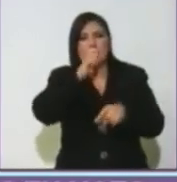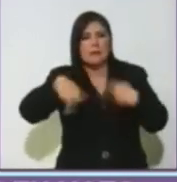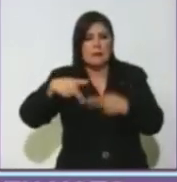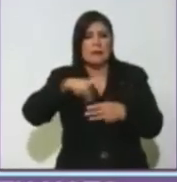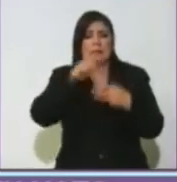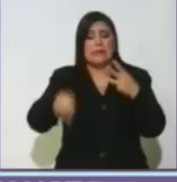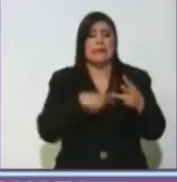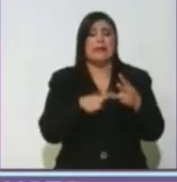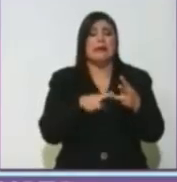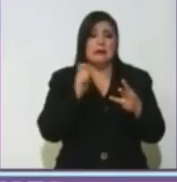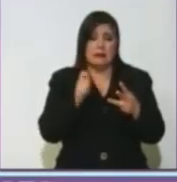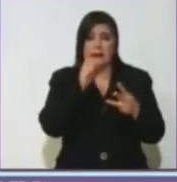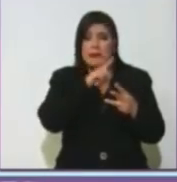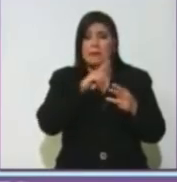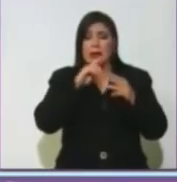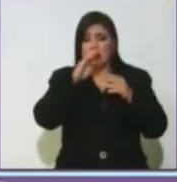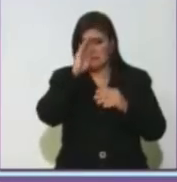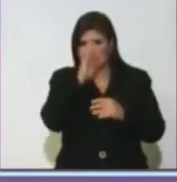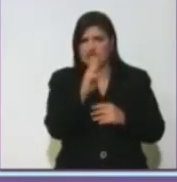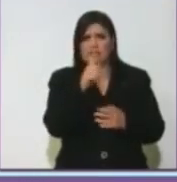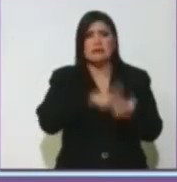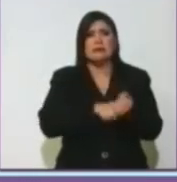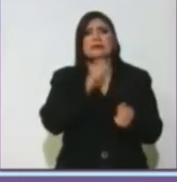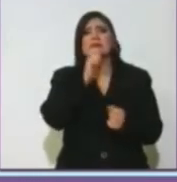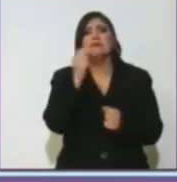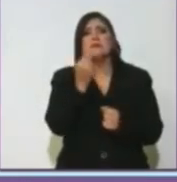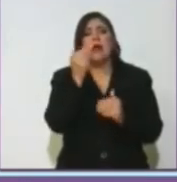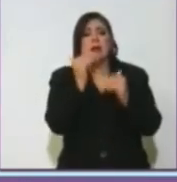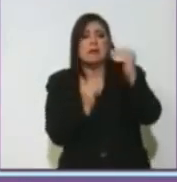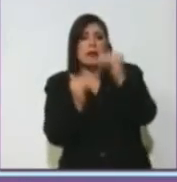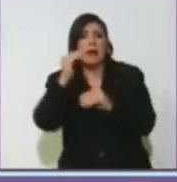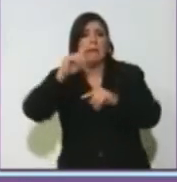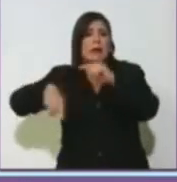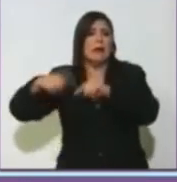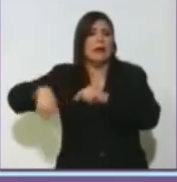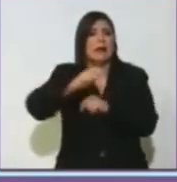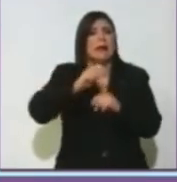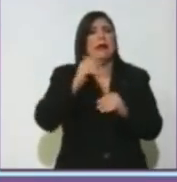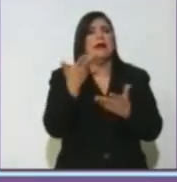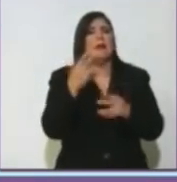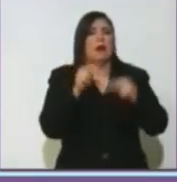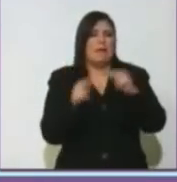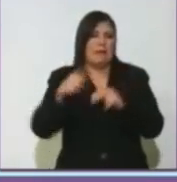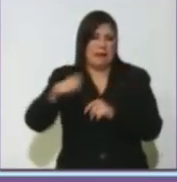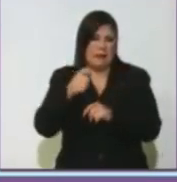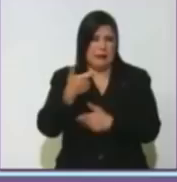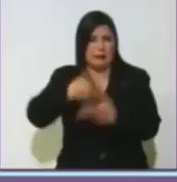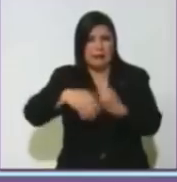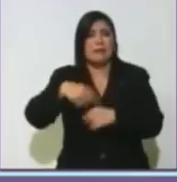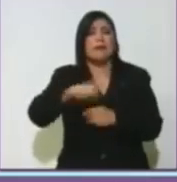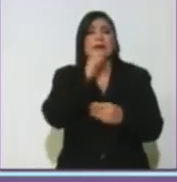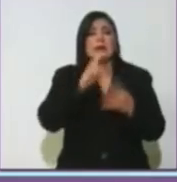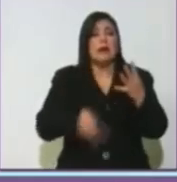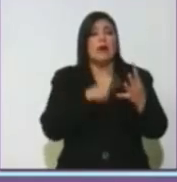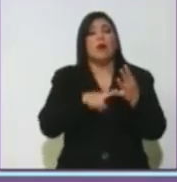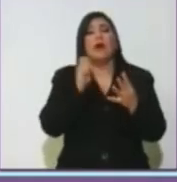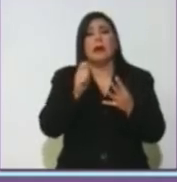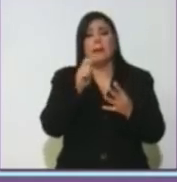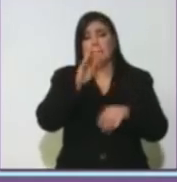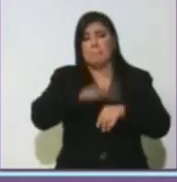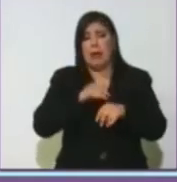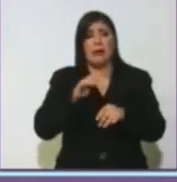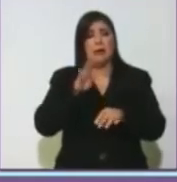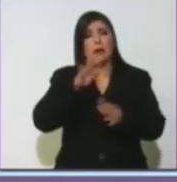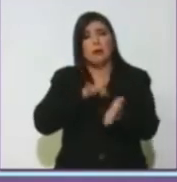importante vamos por el combate a la desigualdad en nuestra ciudad cuarto vamos por la mejor policía que hayamos